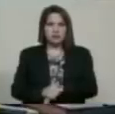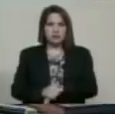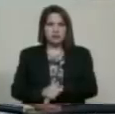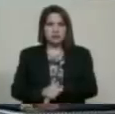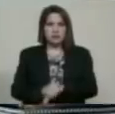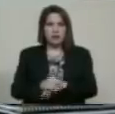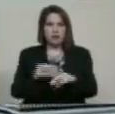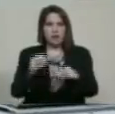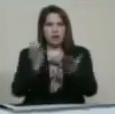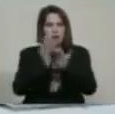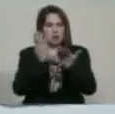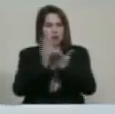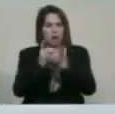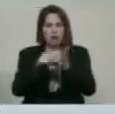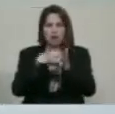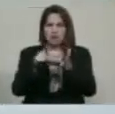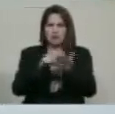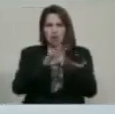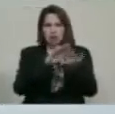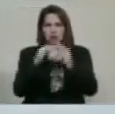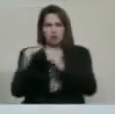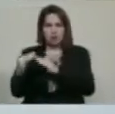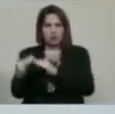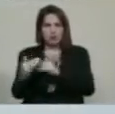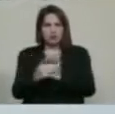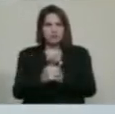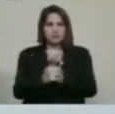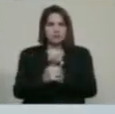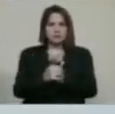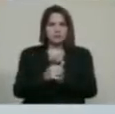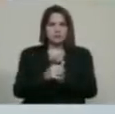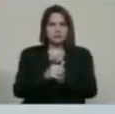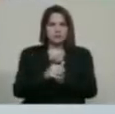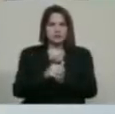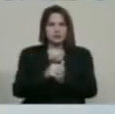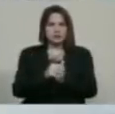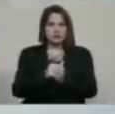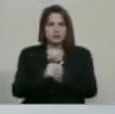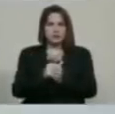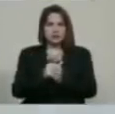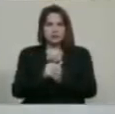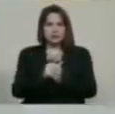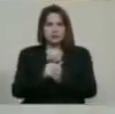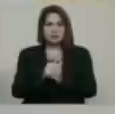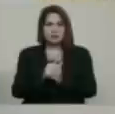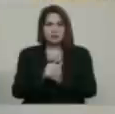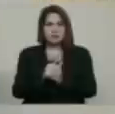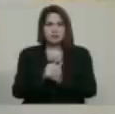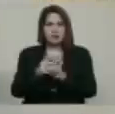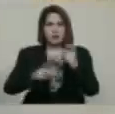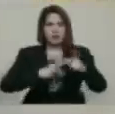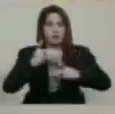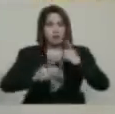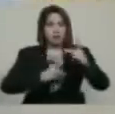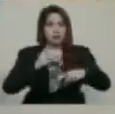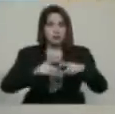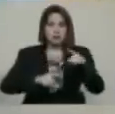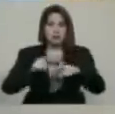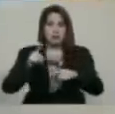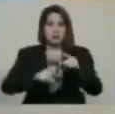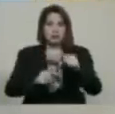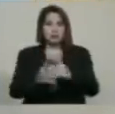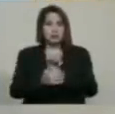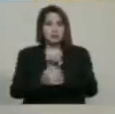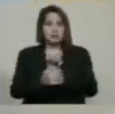en su comunidad, no es lo mismo la familia que sale a producir conjuntamente en su comunidad, en